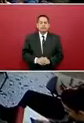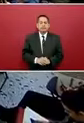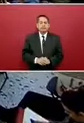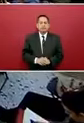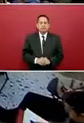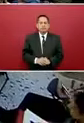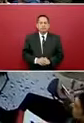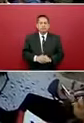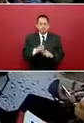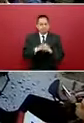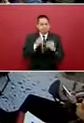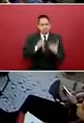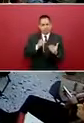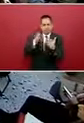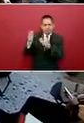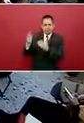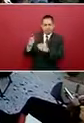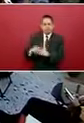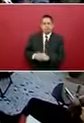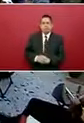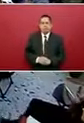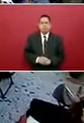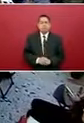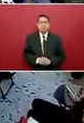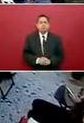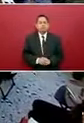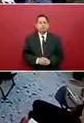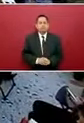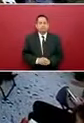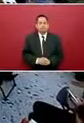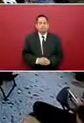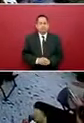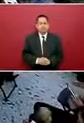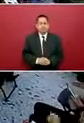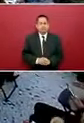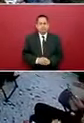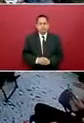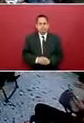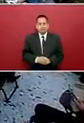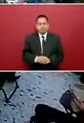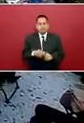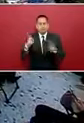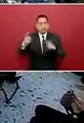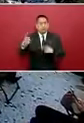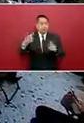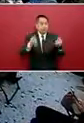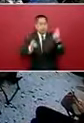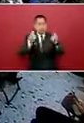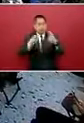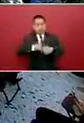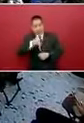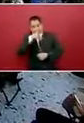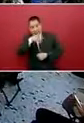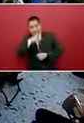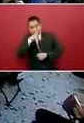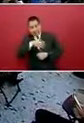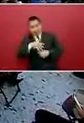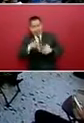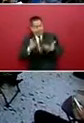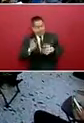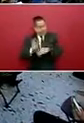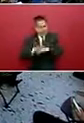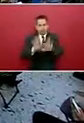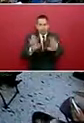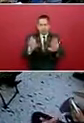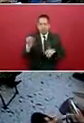Vámonos atrás, ¿no? Sí, vamos, porque me están reclamando ya, ¿eh? Algunos, que,